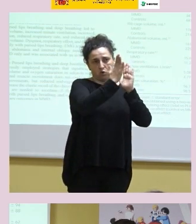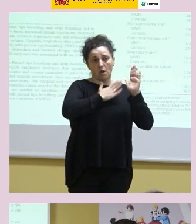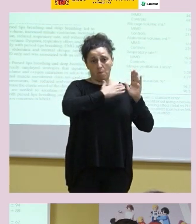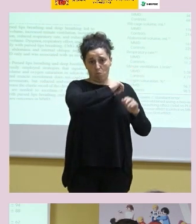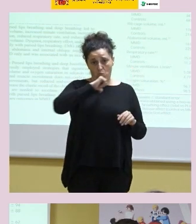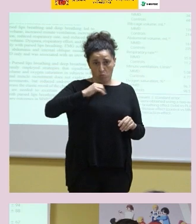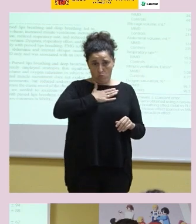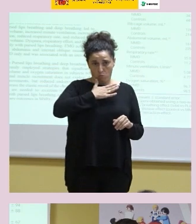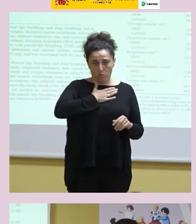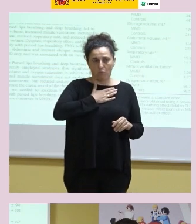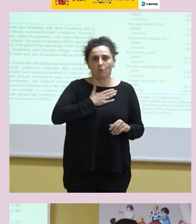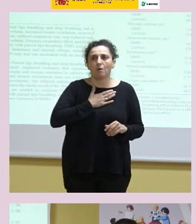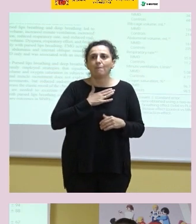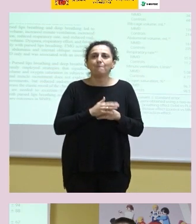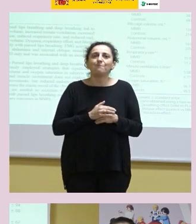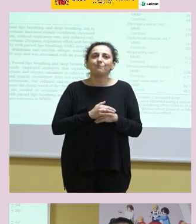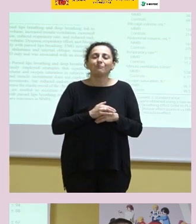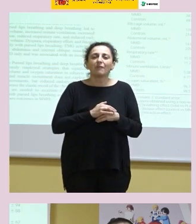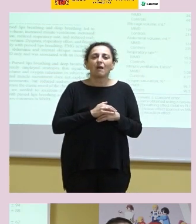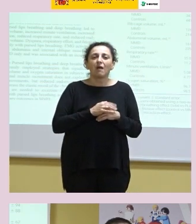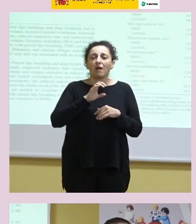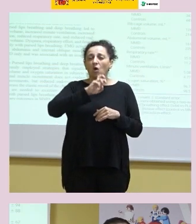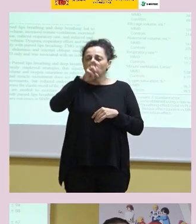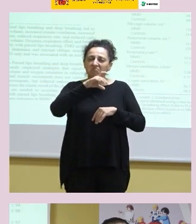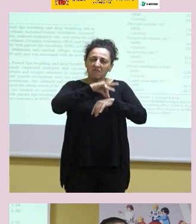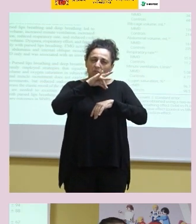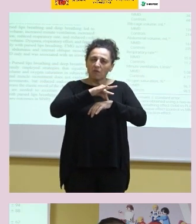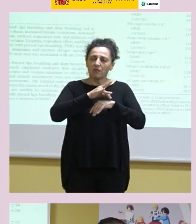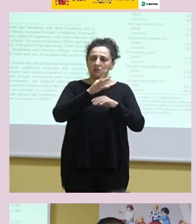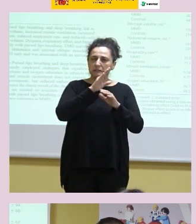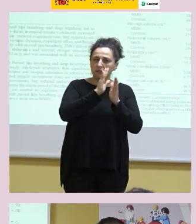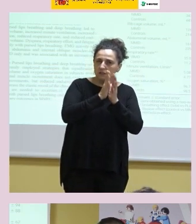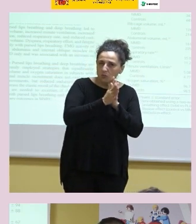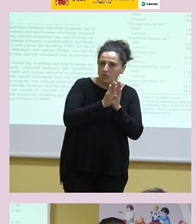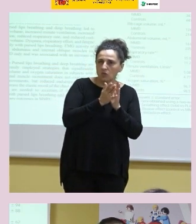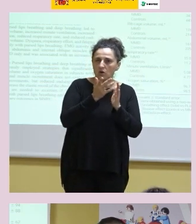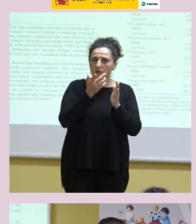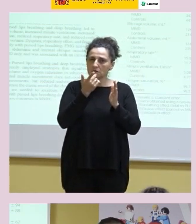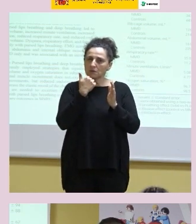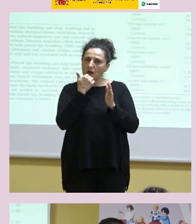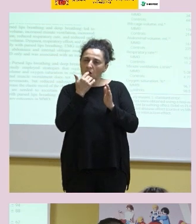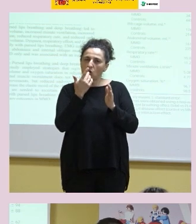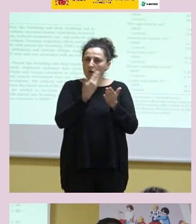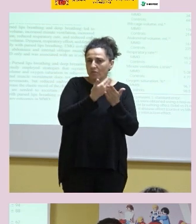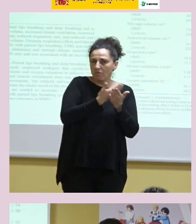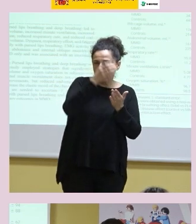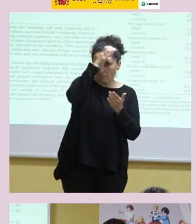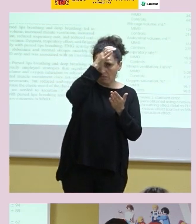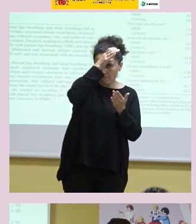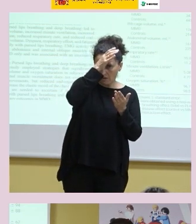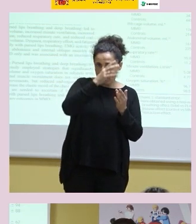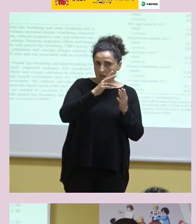propia qué otras patologías o qué otras intervenciones pueden tener algo de evidencia científica al respecto,